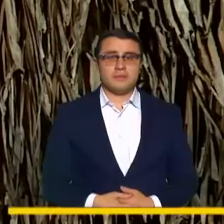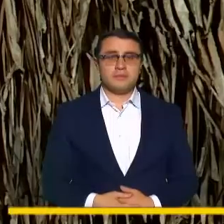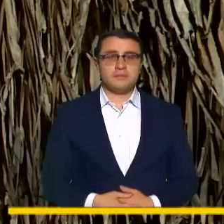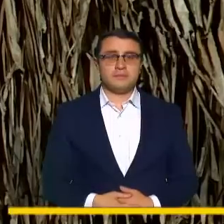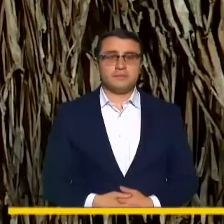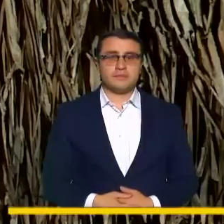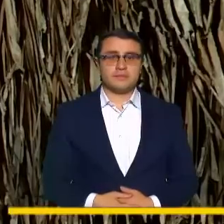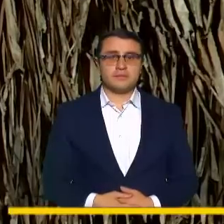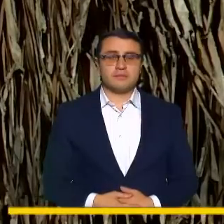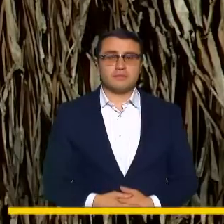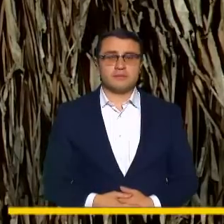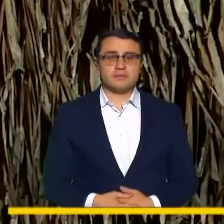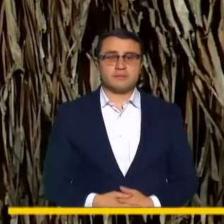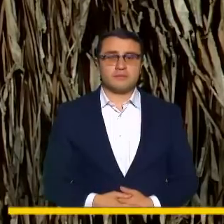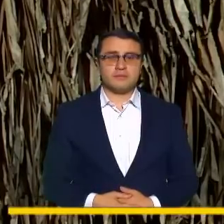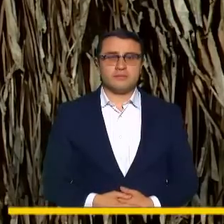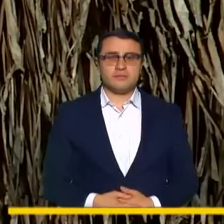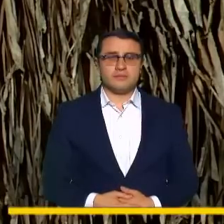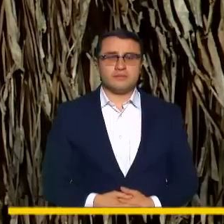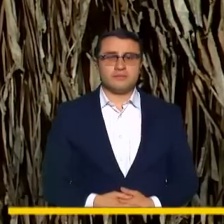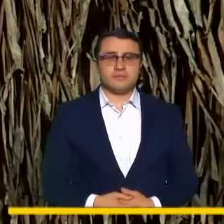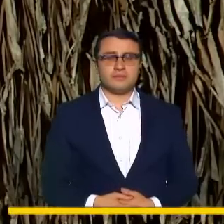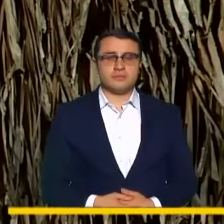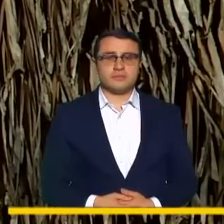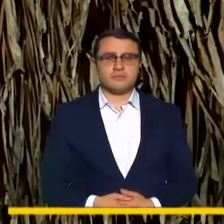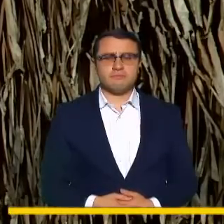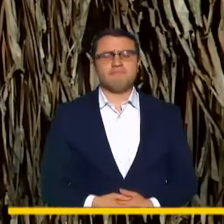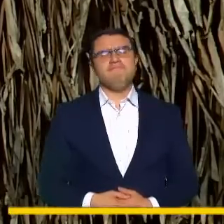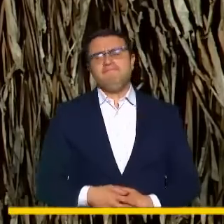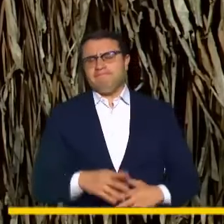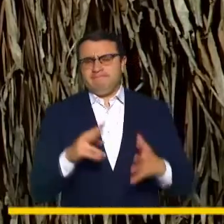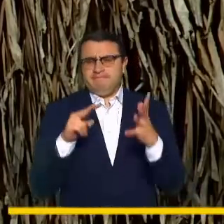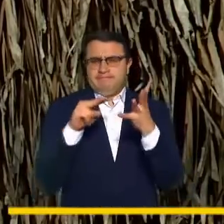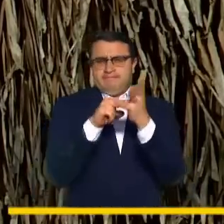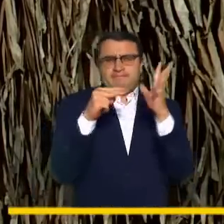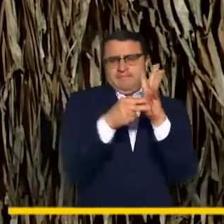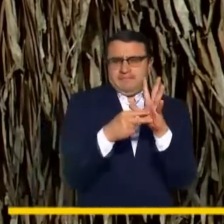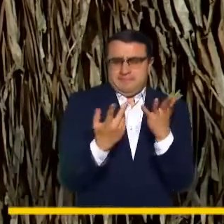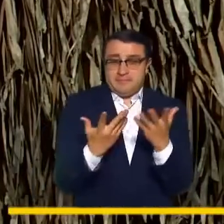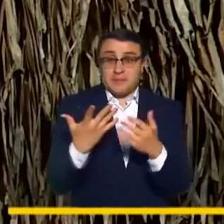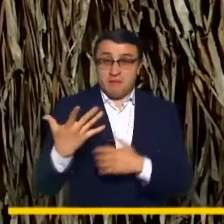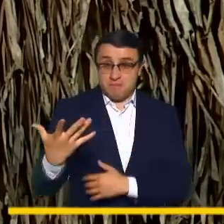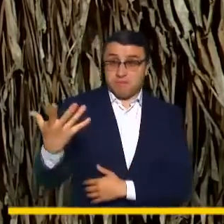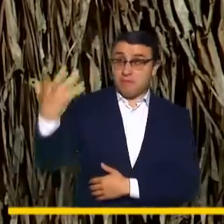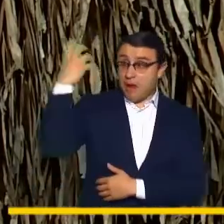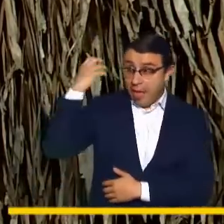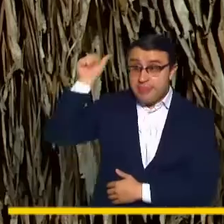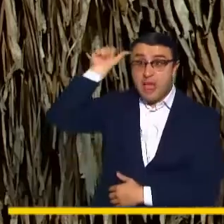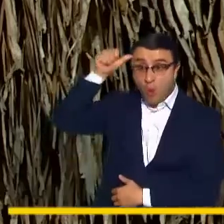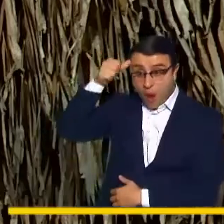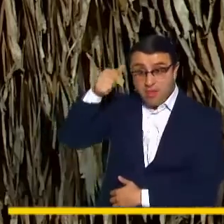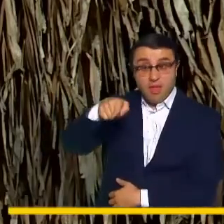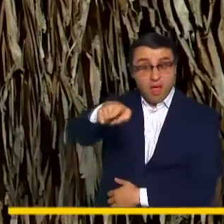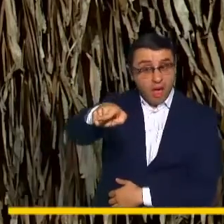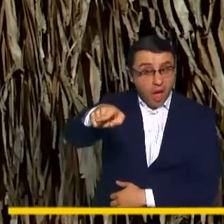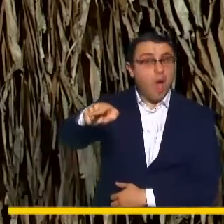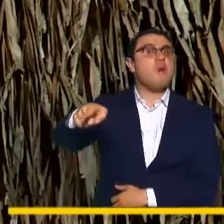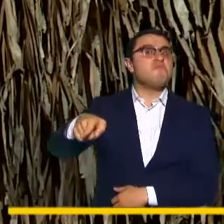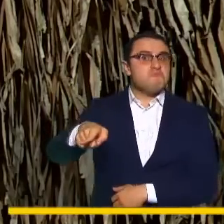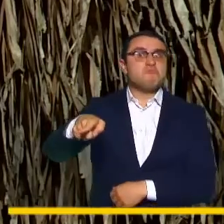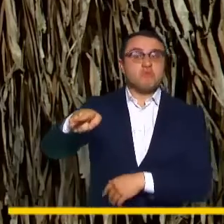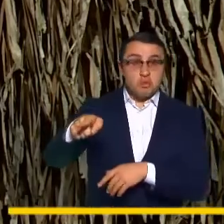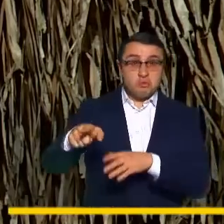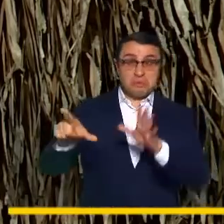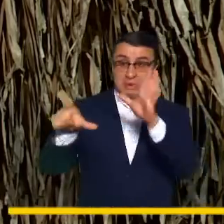No es que tengamos entonces que coger el pasado y vengarnos de quienes